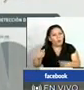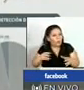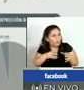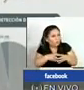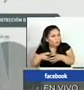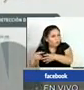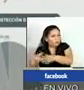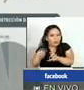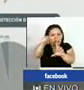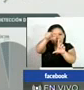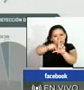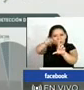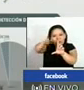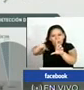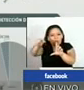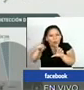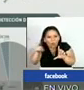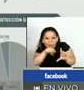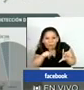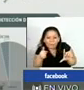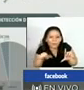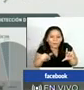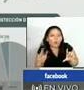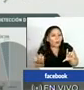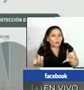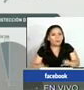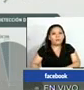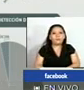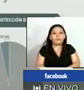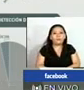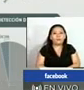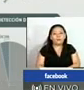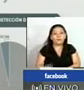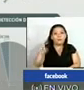¿En qué condición se encuentran los pacientes de esta enfermedad?